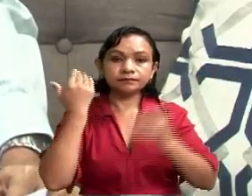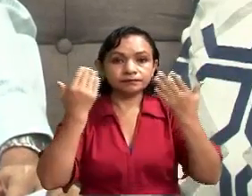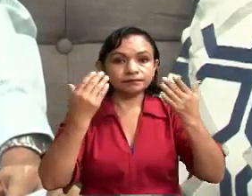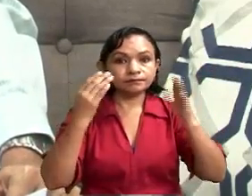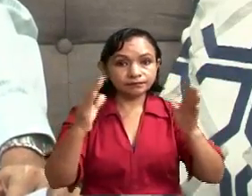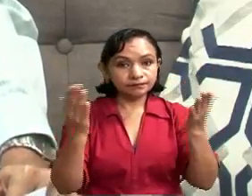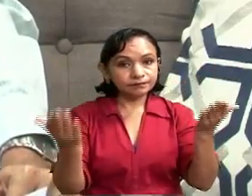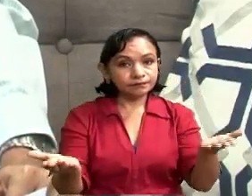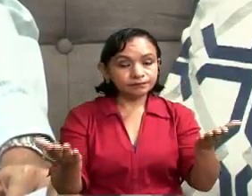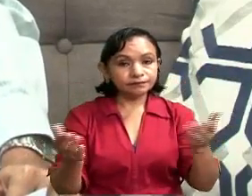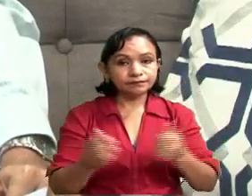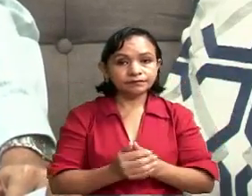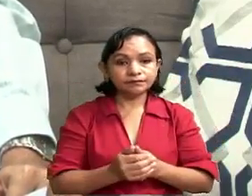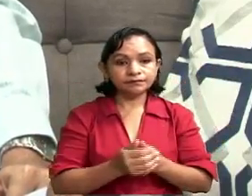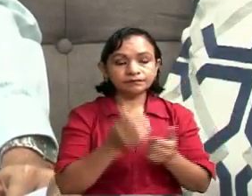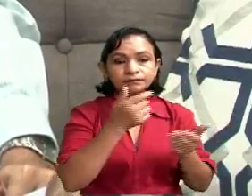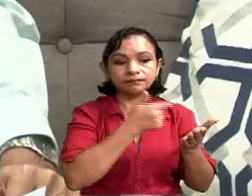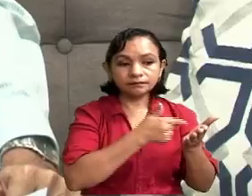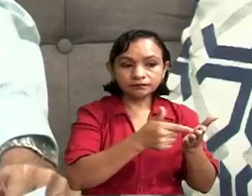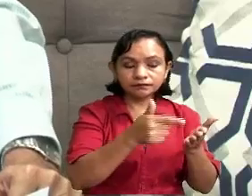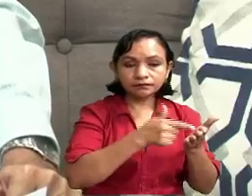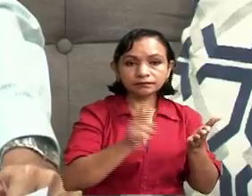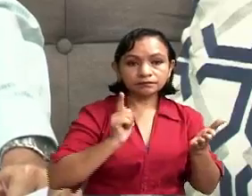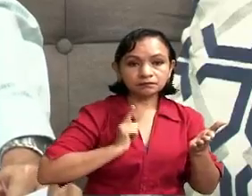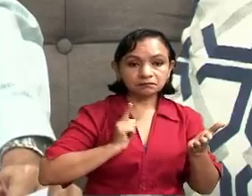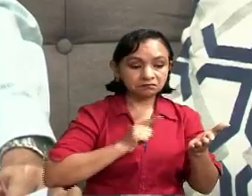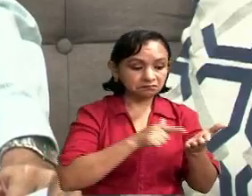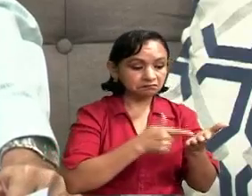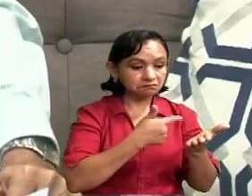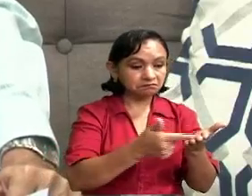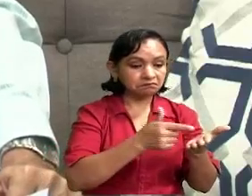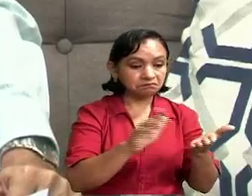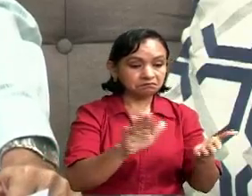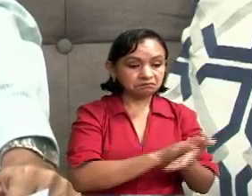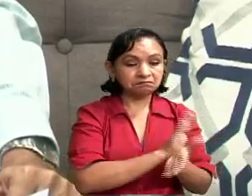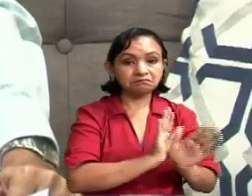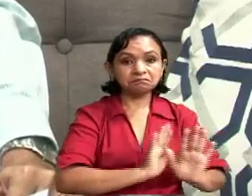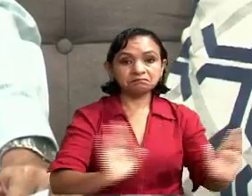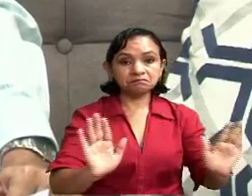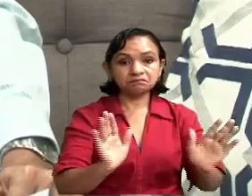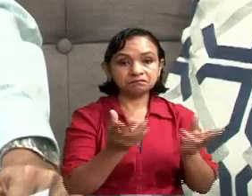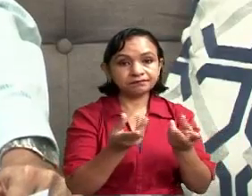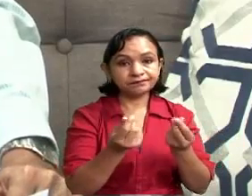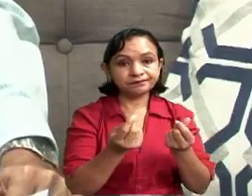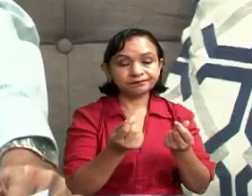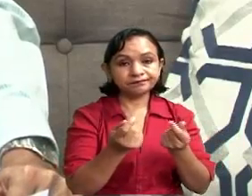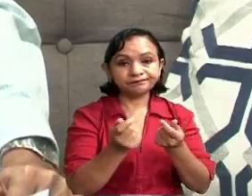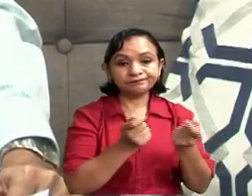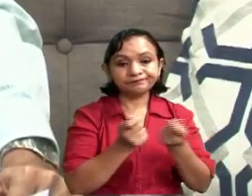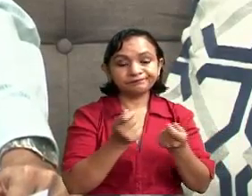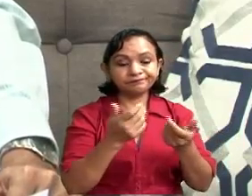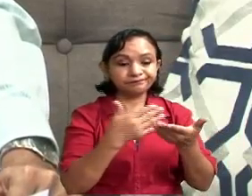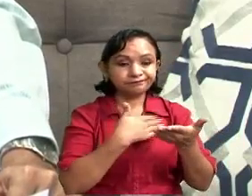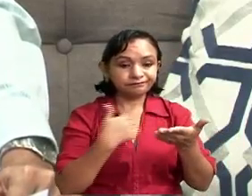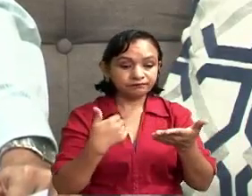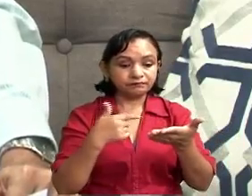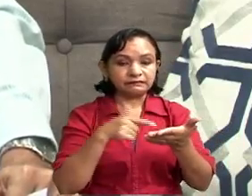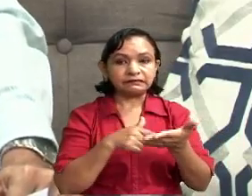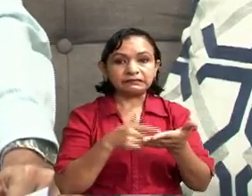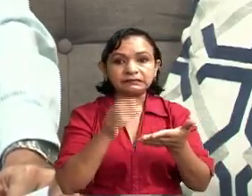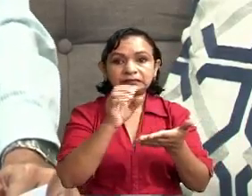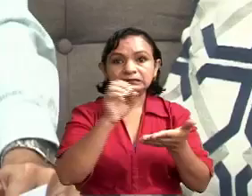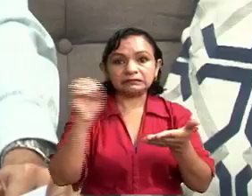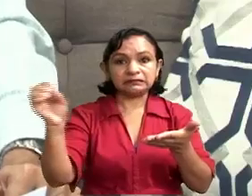Entonces, si vos gastás lo que tenés, entonces eso te administra mejor el gasto,